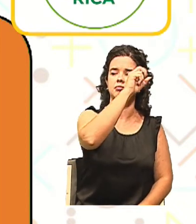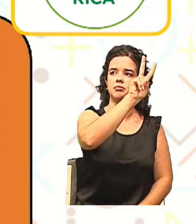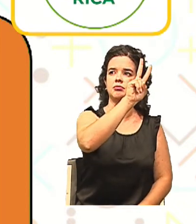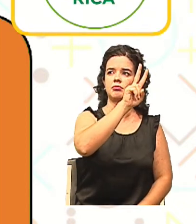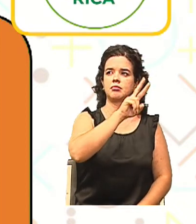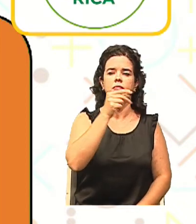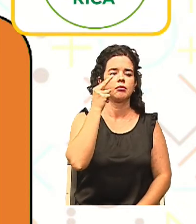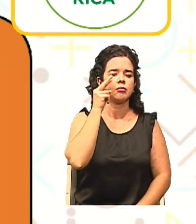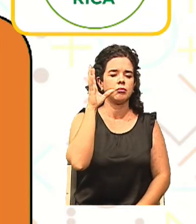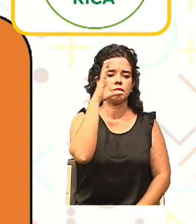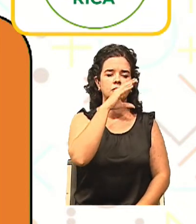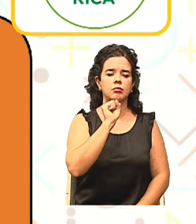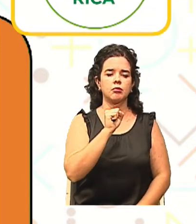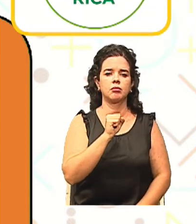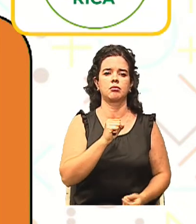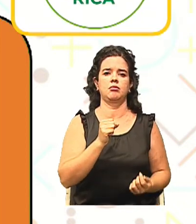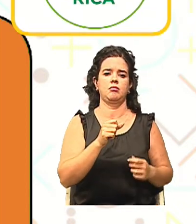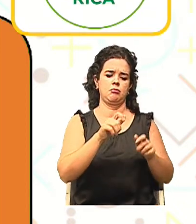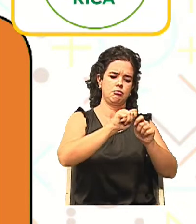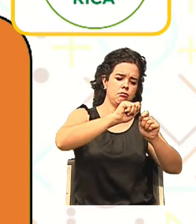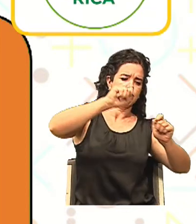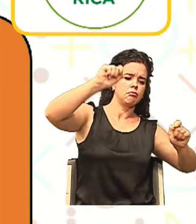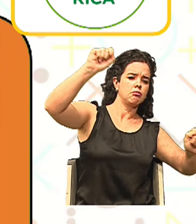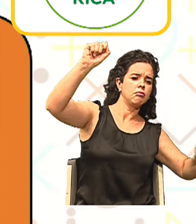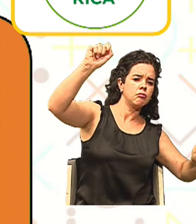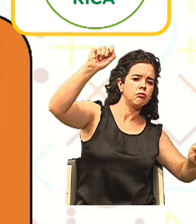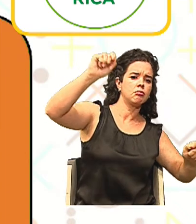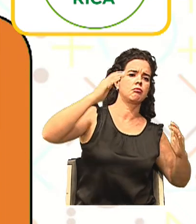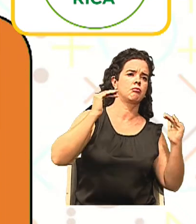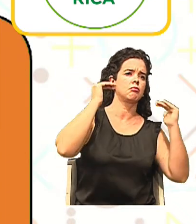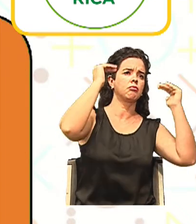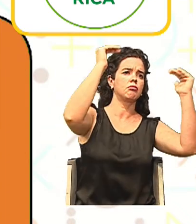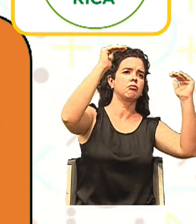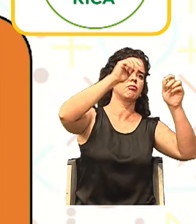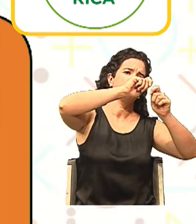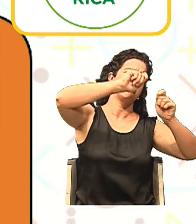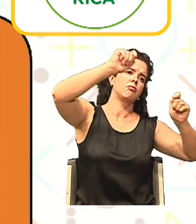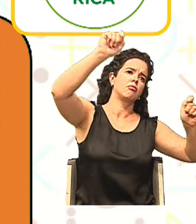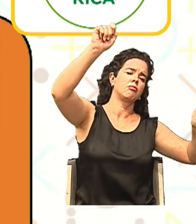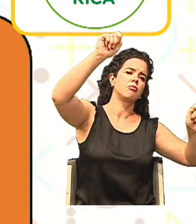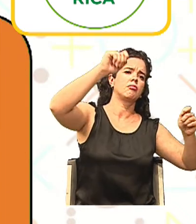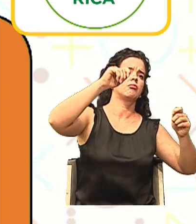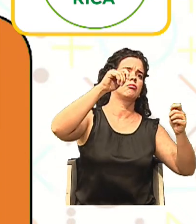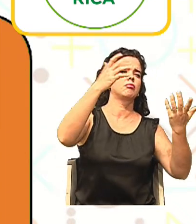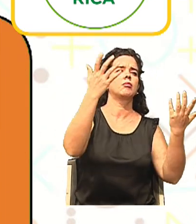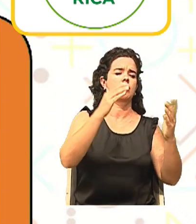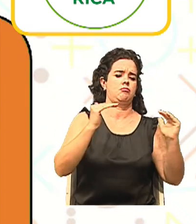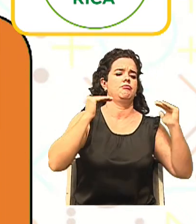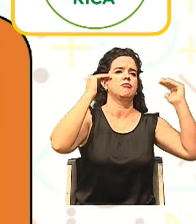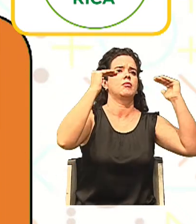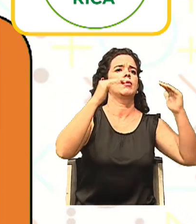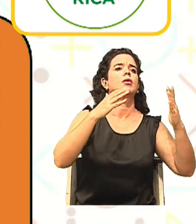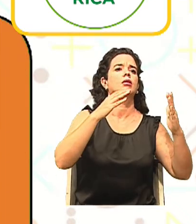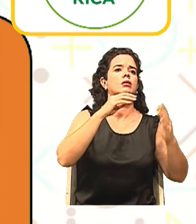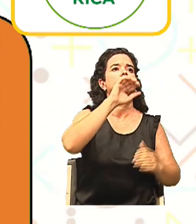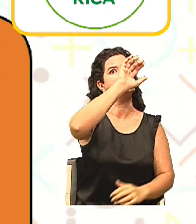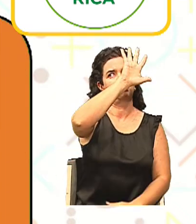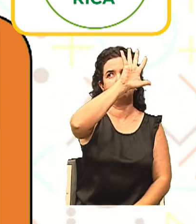mayor longitud? Sí, profe, está en el triángulo de arriba. Ajá, ¿cuánto mide?